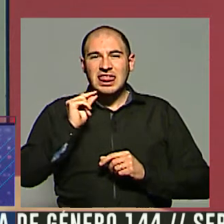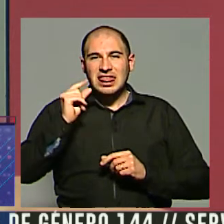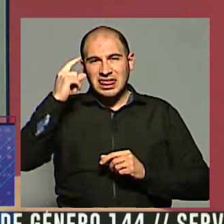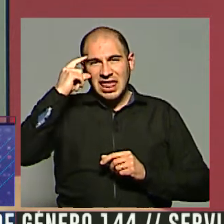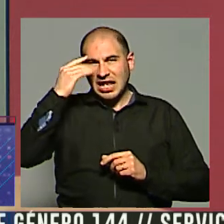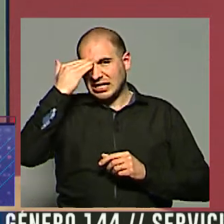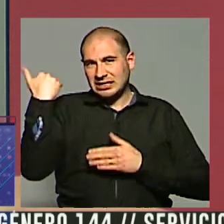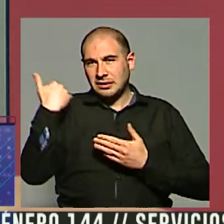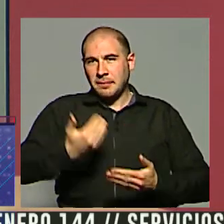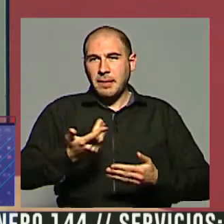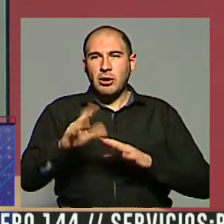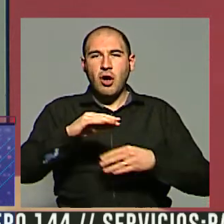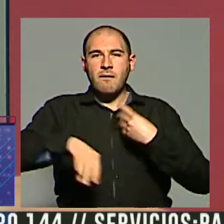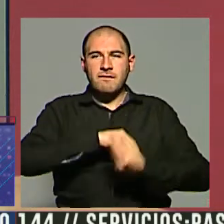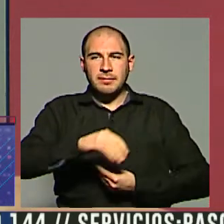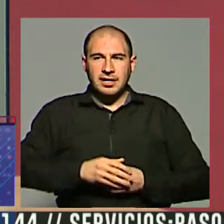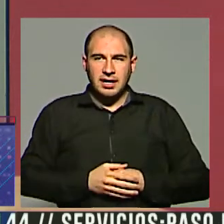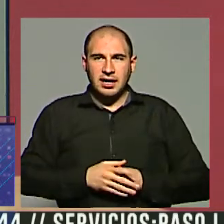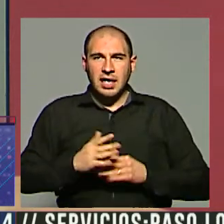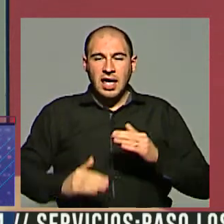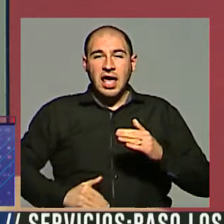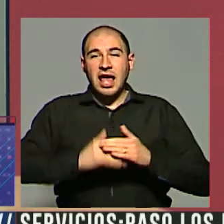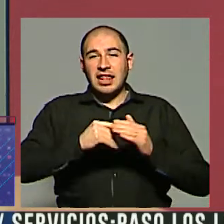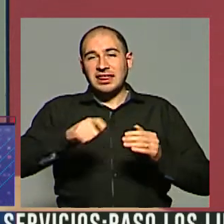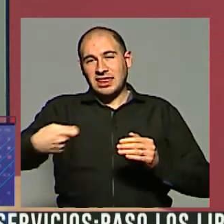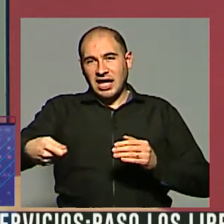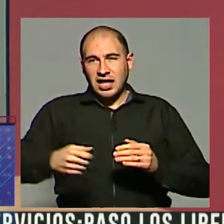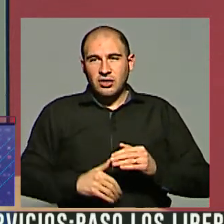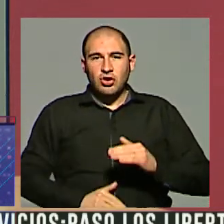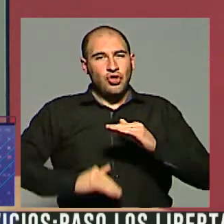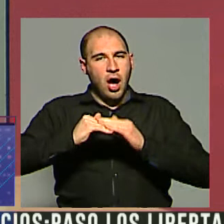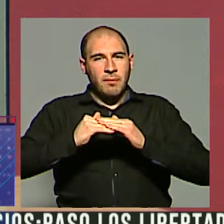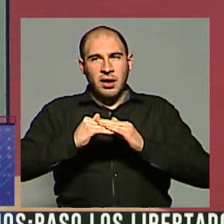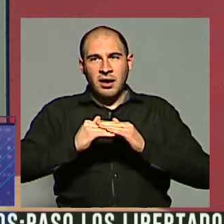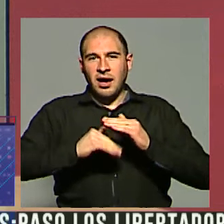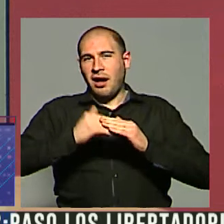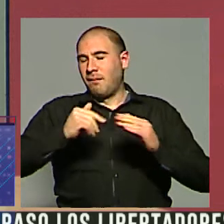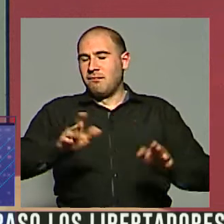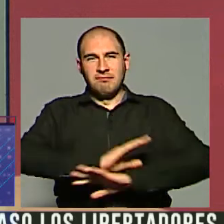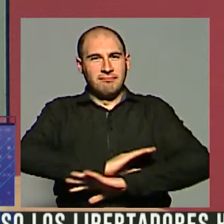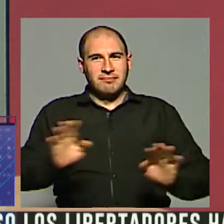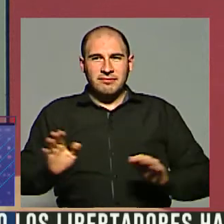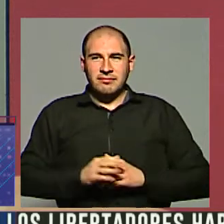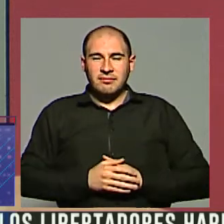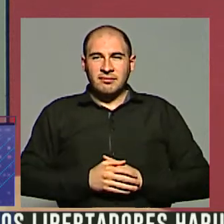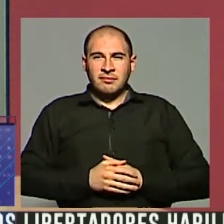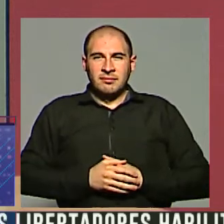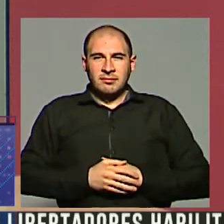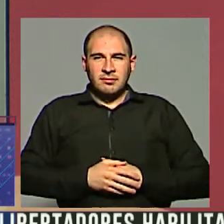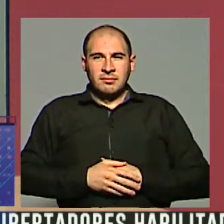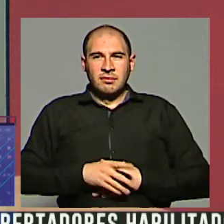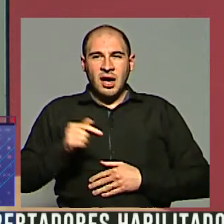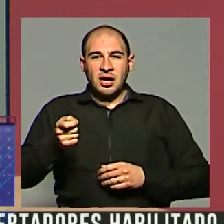mes. Probablemente cuando la familia tenga el límite de la tarjeta de crédito ya totalmente colapsado, donde todavía no ha recibido